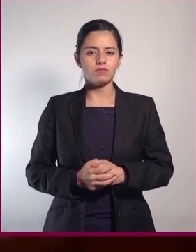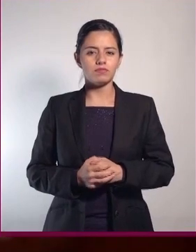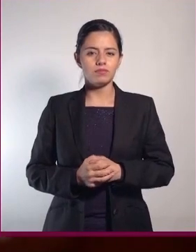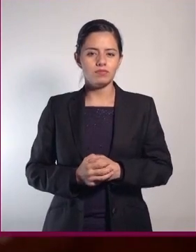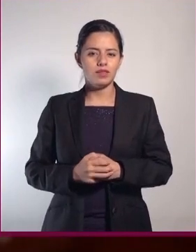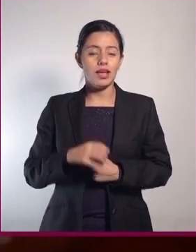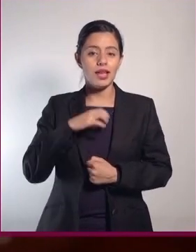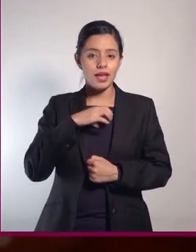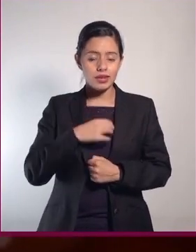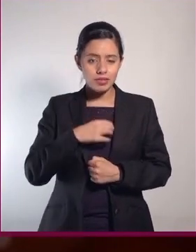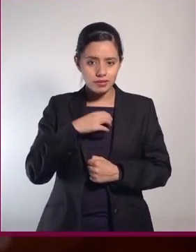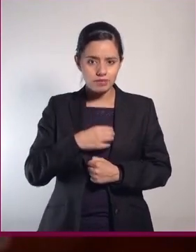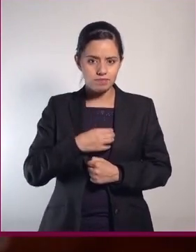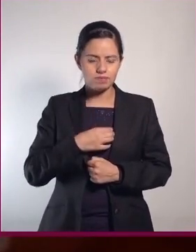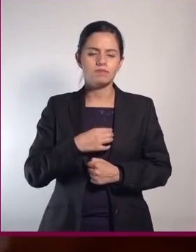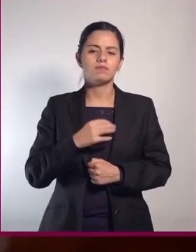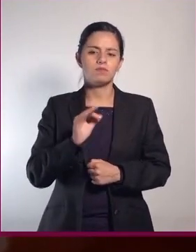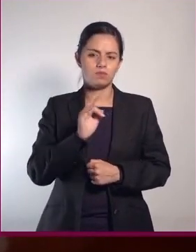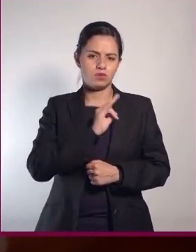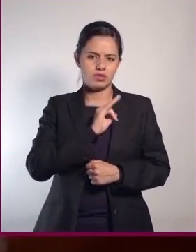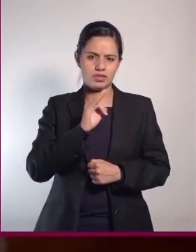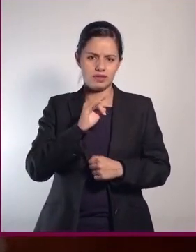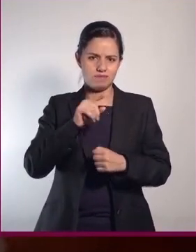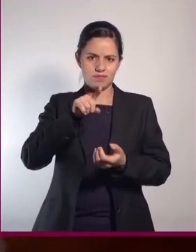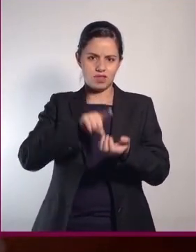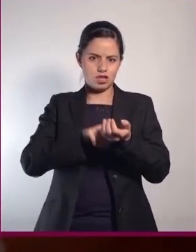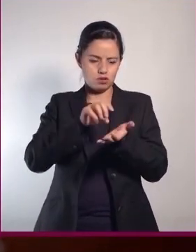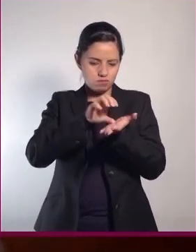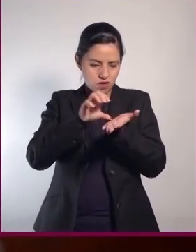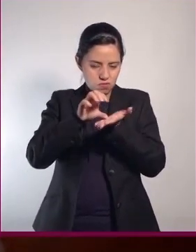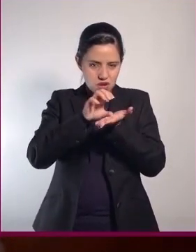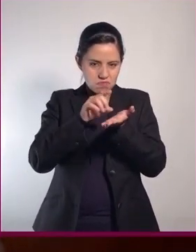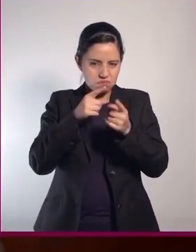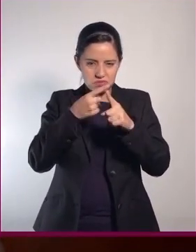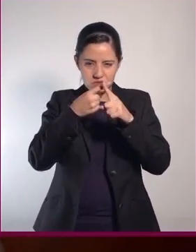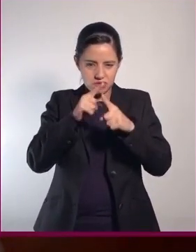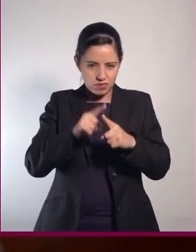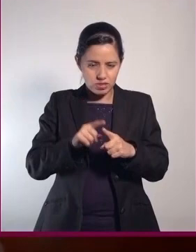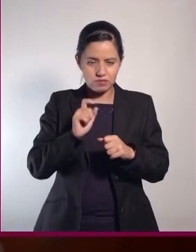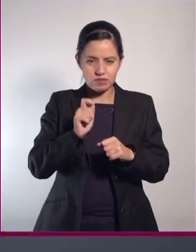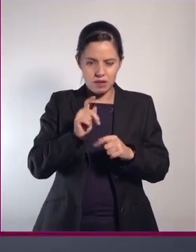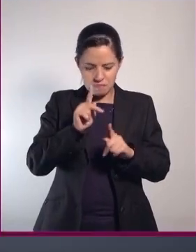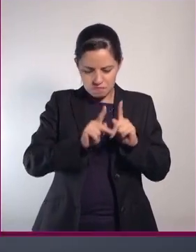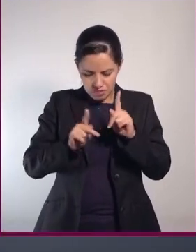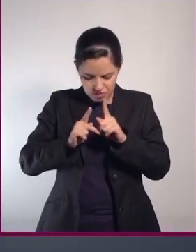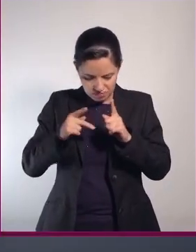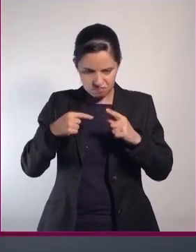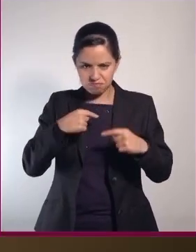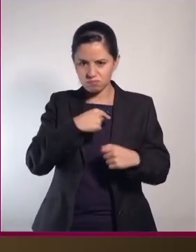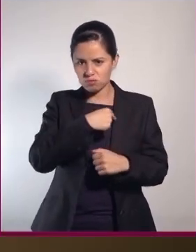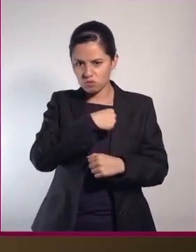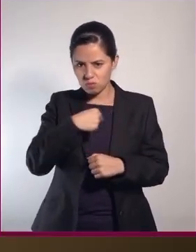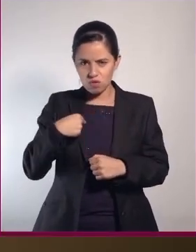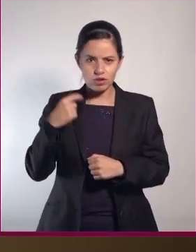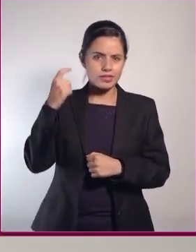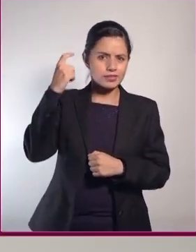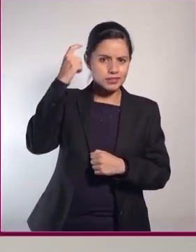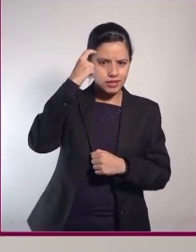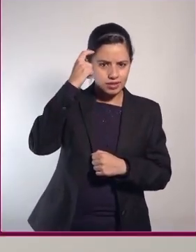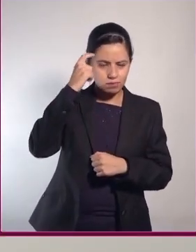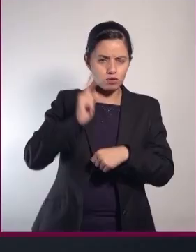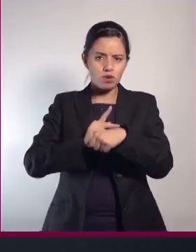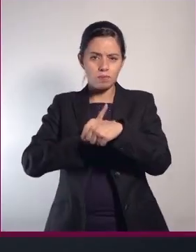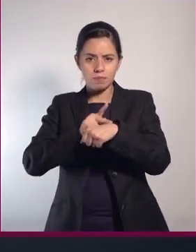El cáncer puede originarse en cualquier célula, es decir, en cualquier parte del cuerpo, en los pulmones, el cerebro,